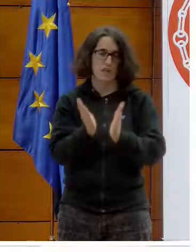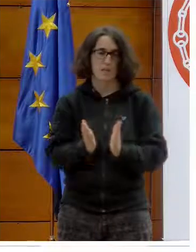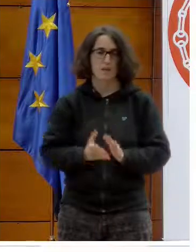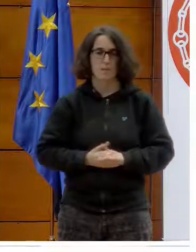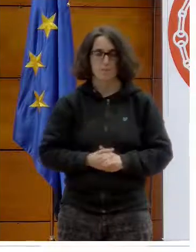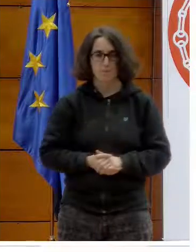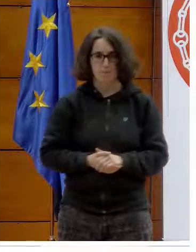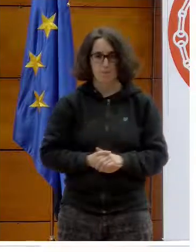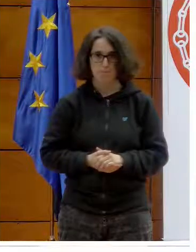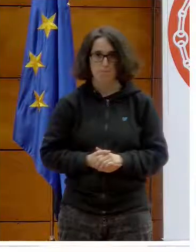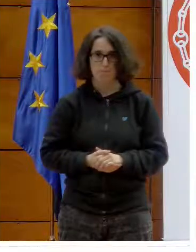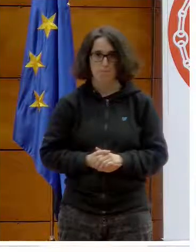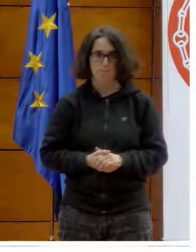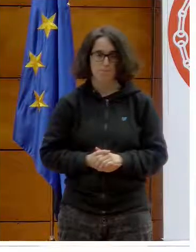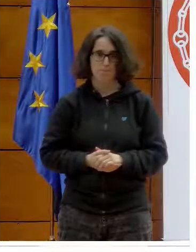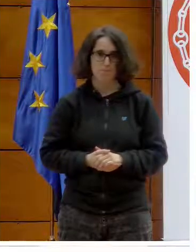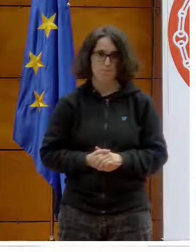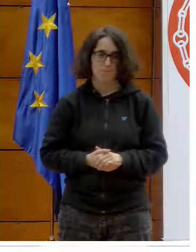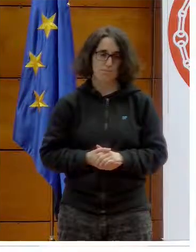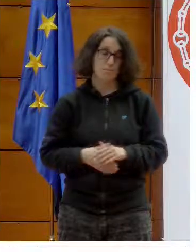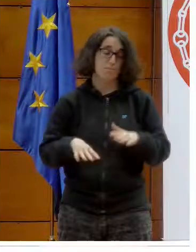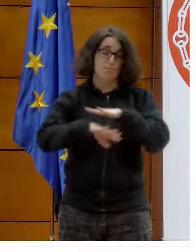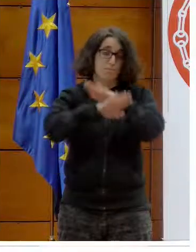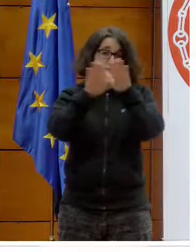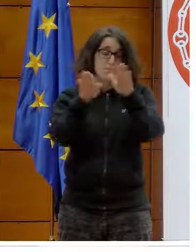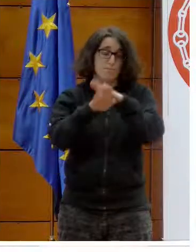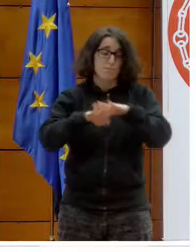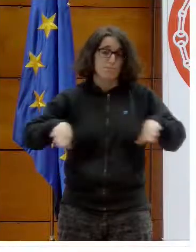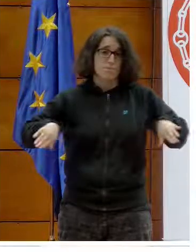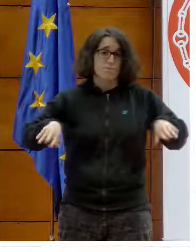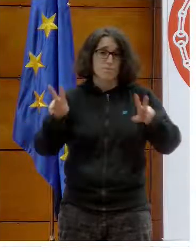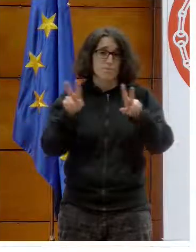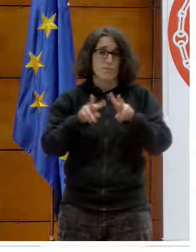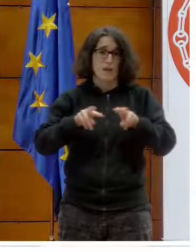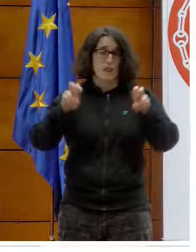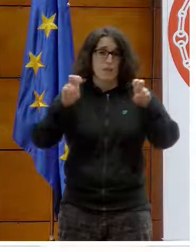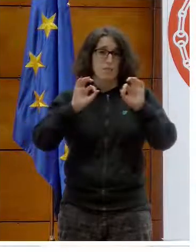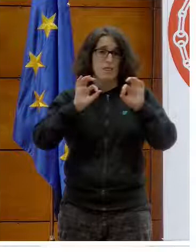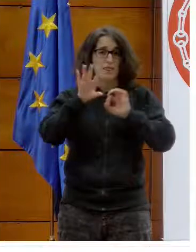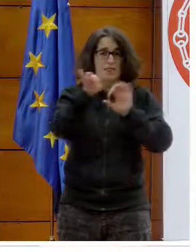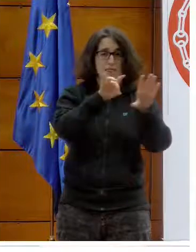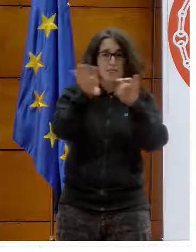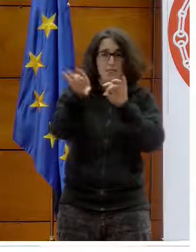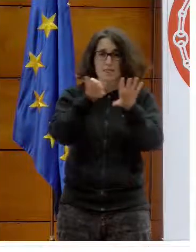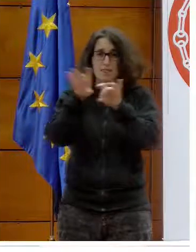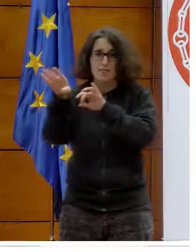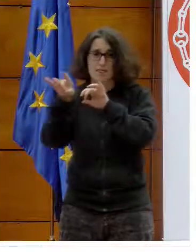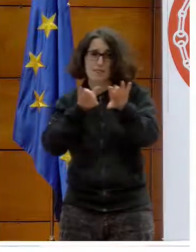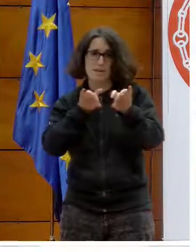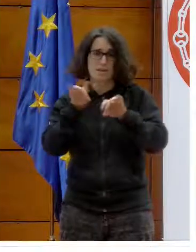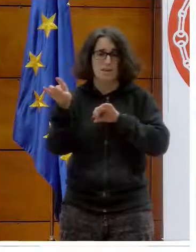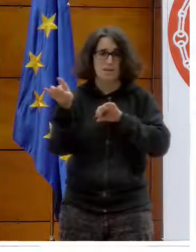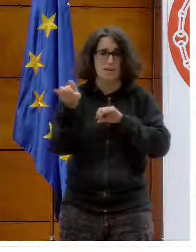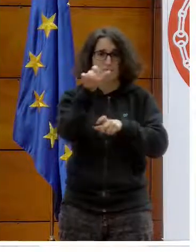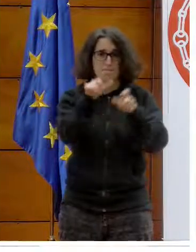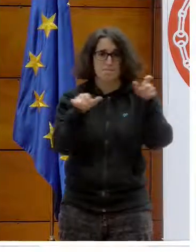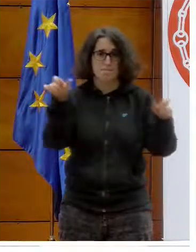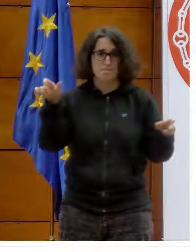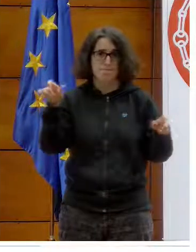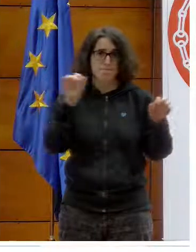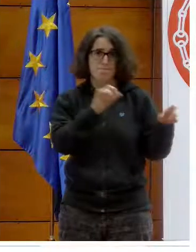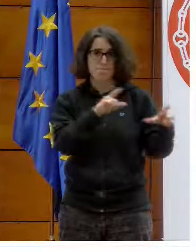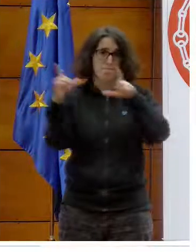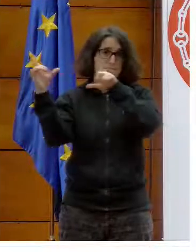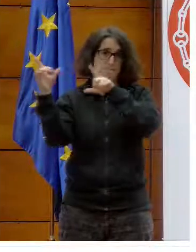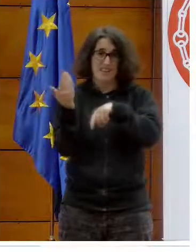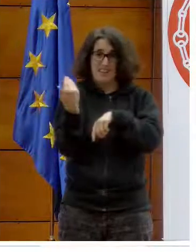Y para acabar con este apartado de screening, de cribado, había puesto esta diapositiva, pero ya lo ha comentado